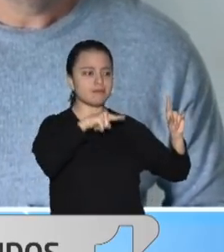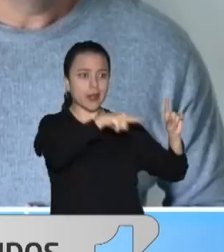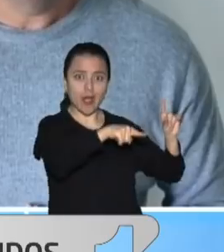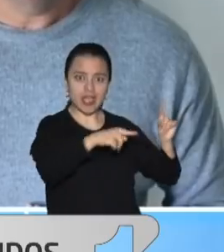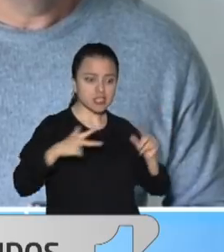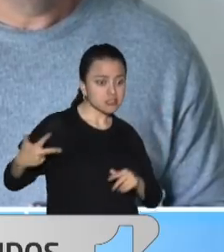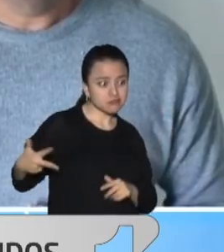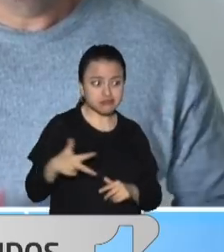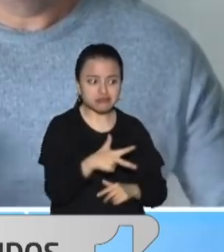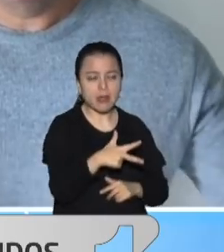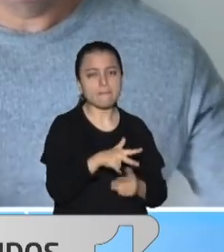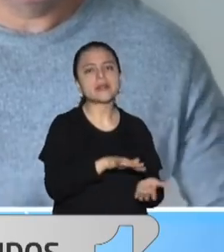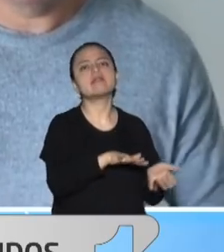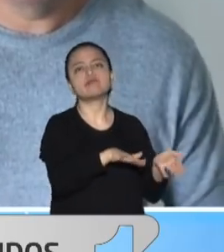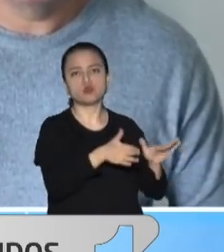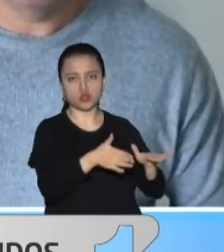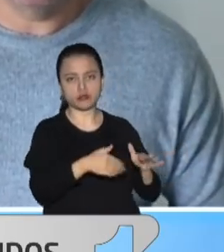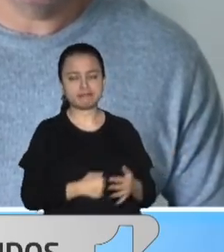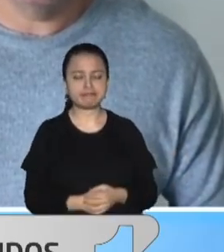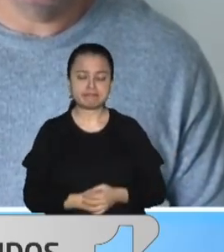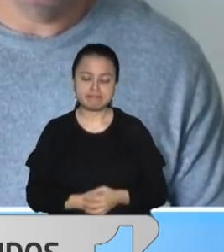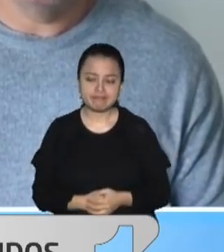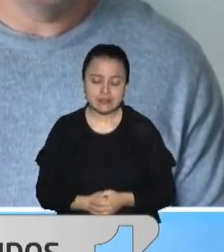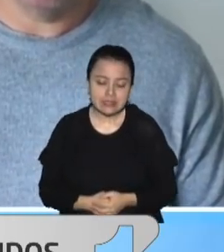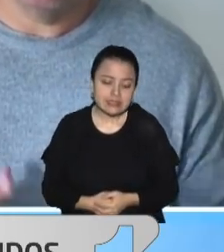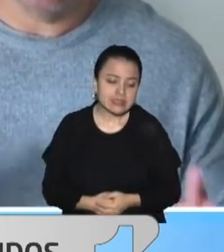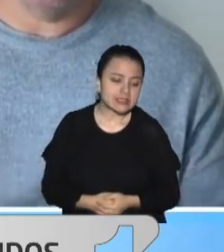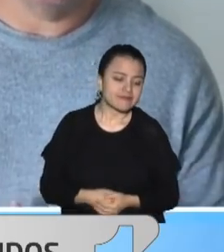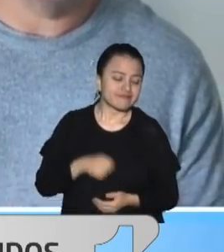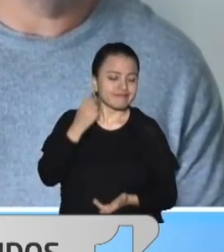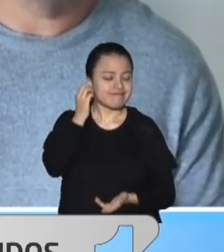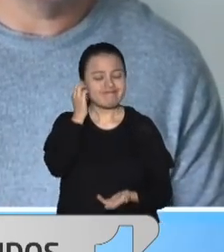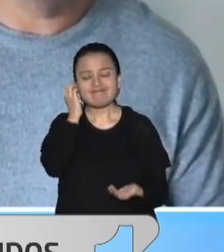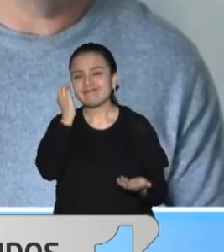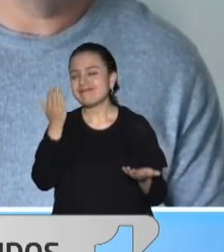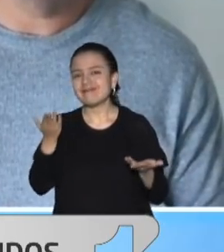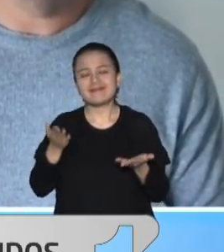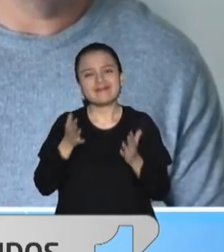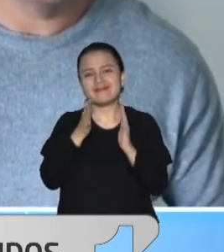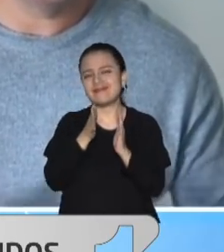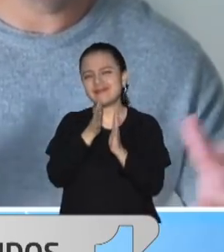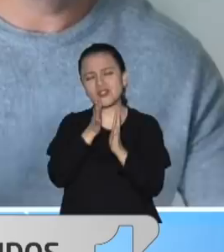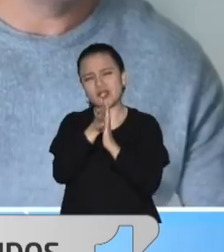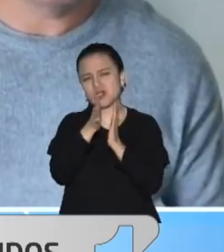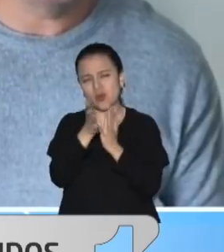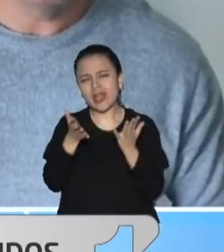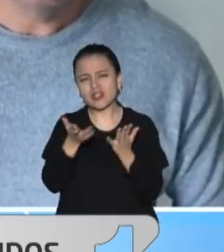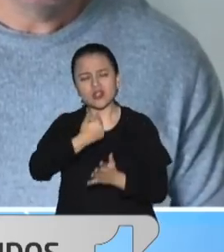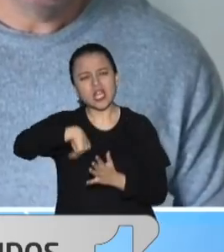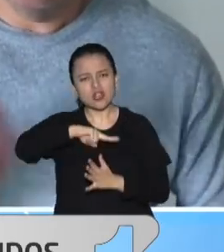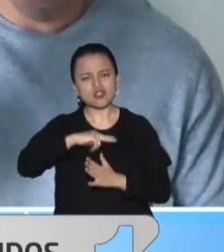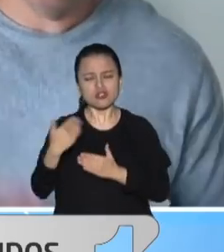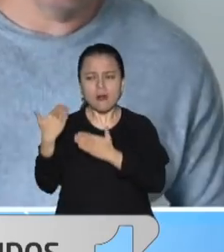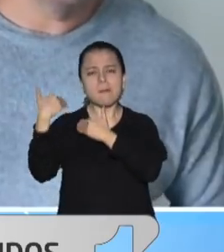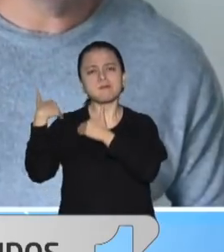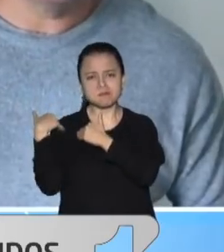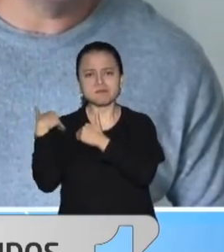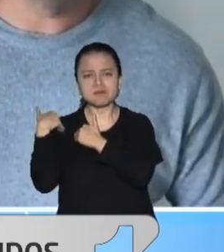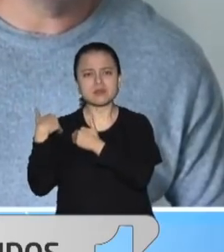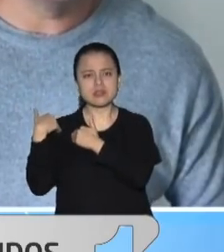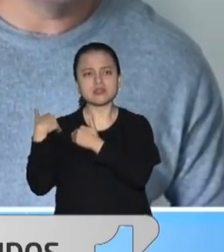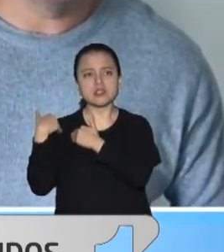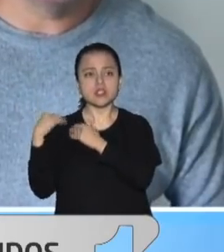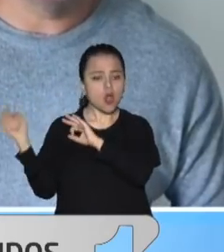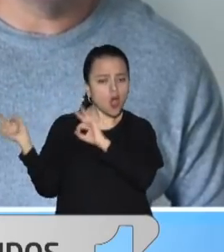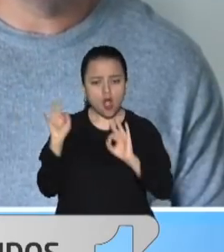Yumbo. Decirle a la comunidad que vamos a retomar esta situación, vamos a calmarnos. Nosotros tenemos toda